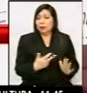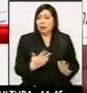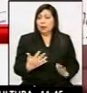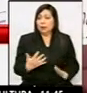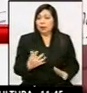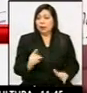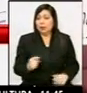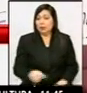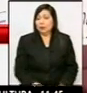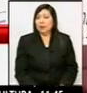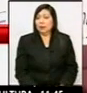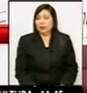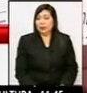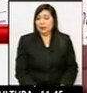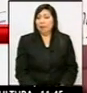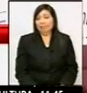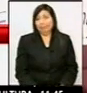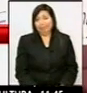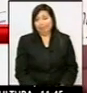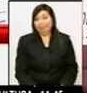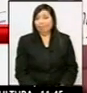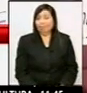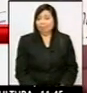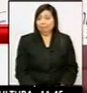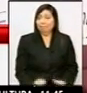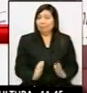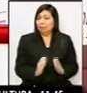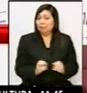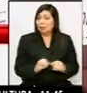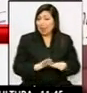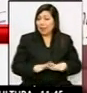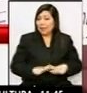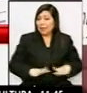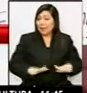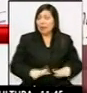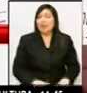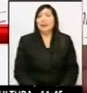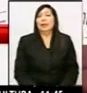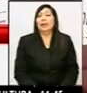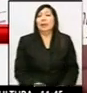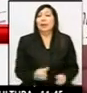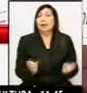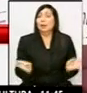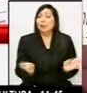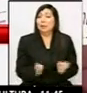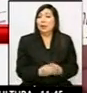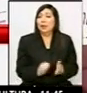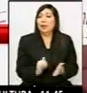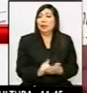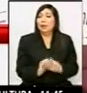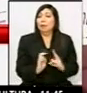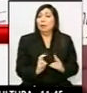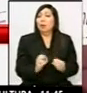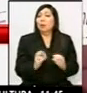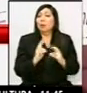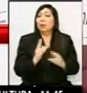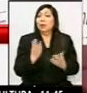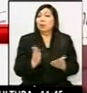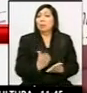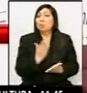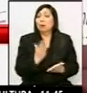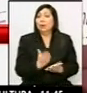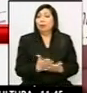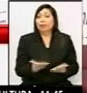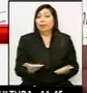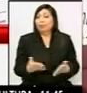85.000. Entonces, bueno, obviamente hay una concentración de tierras muy grande por un lado y tierras muy pequeñas que hay que ver cómo se resuelve ese problema, y si no,